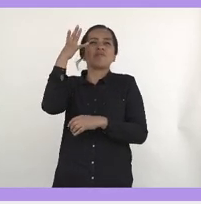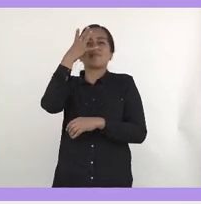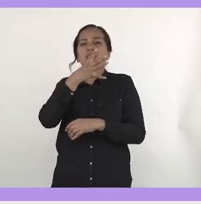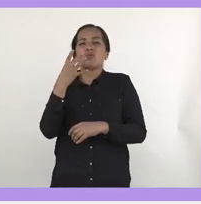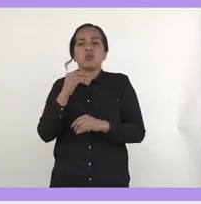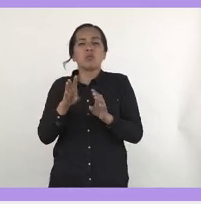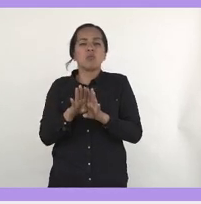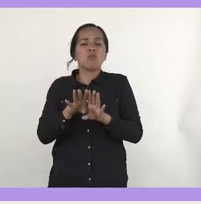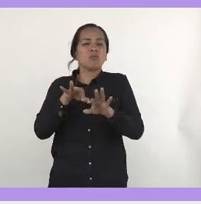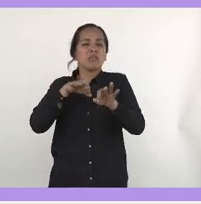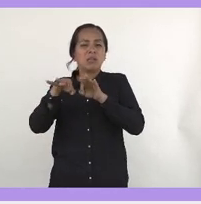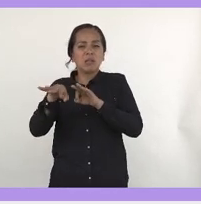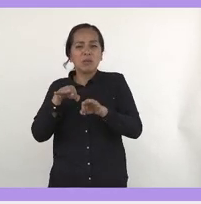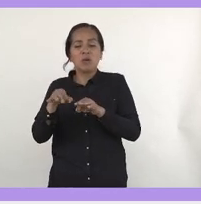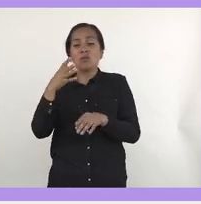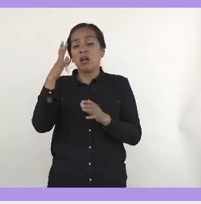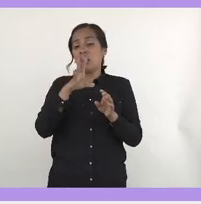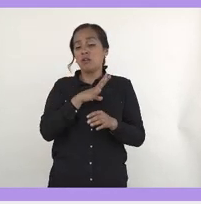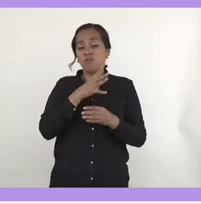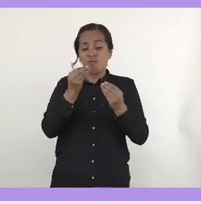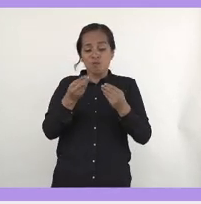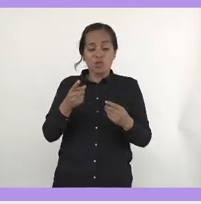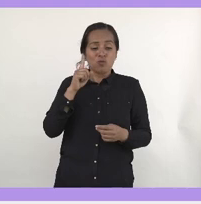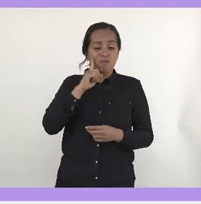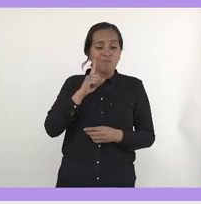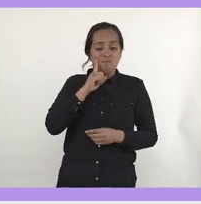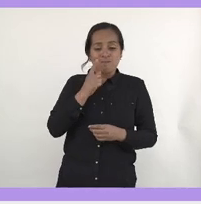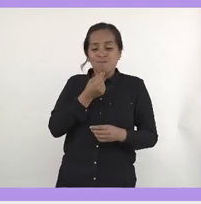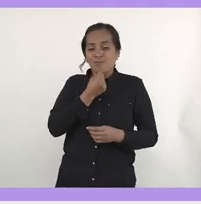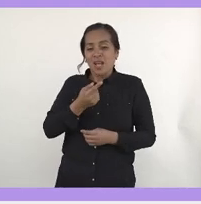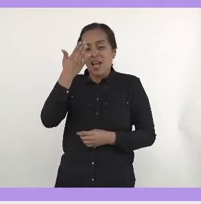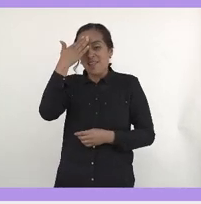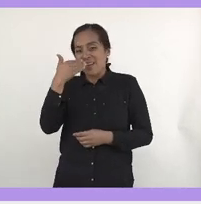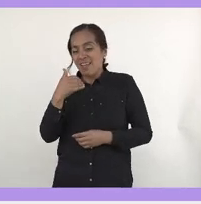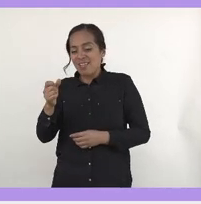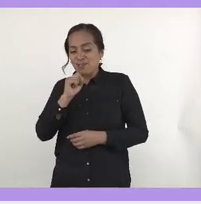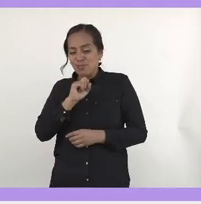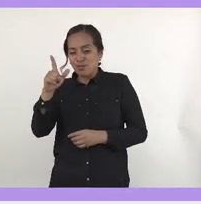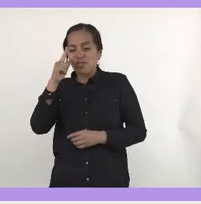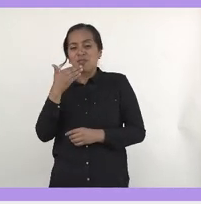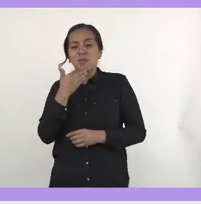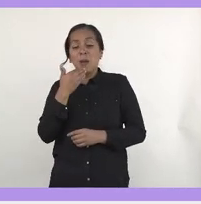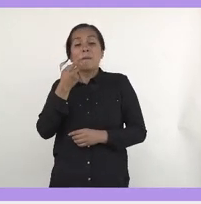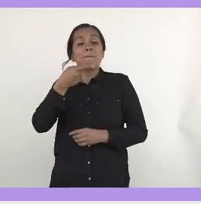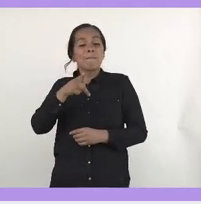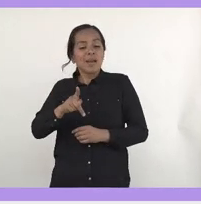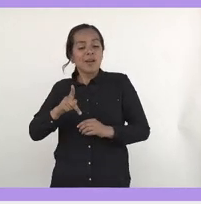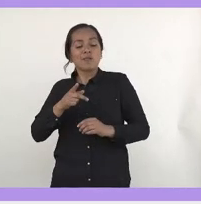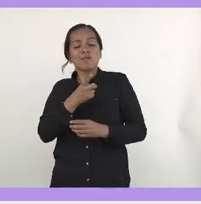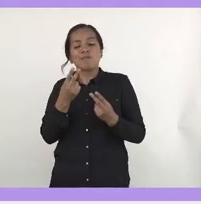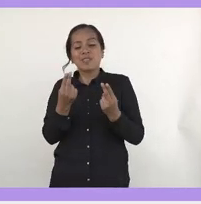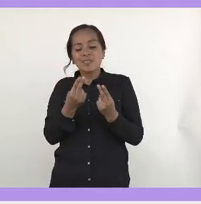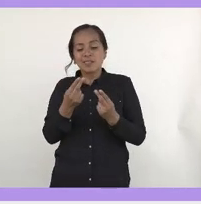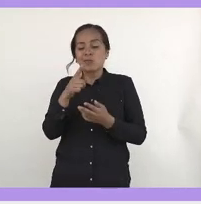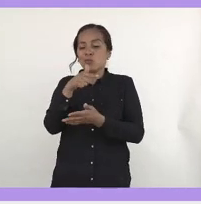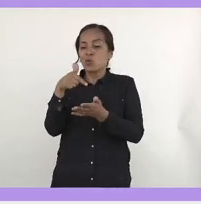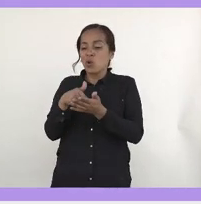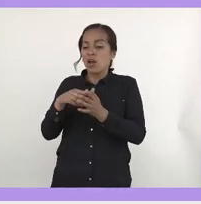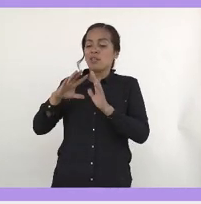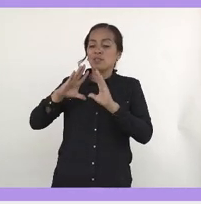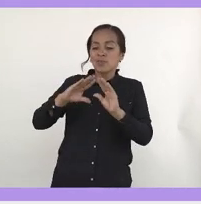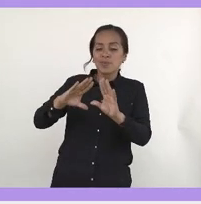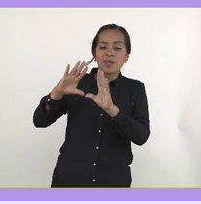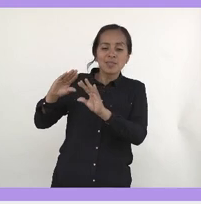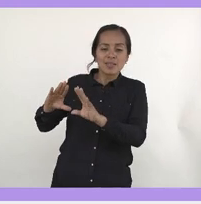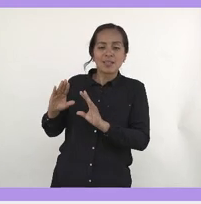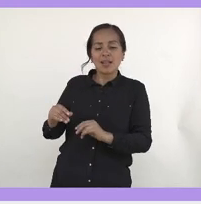tenemos mucho talento como ya se ha mencionado pero necesitamos darle a ese talento espacios de desarrollo entonces